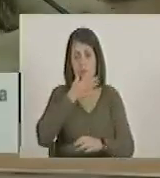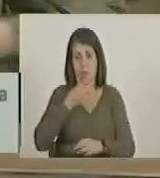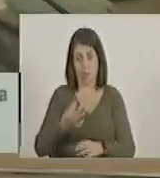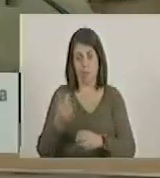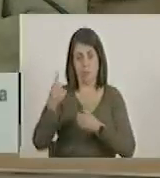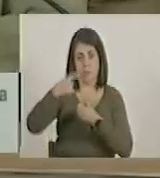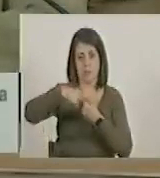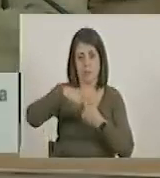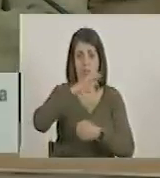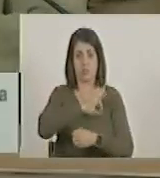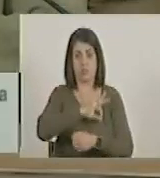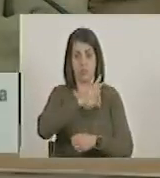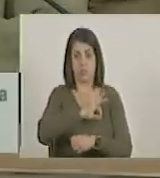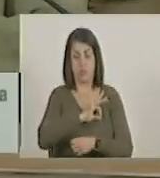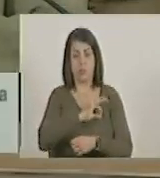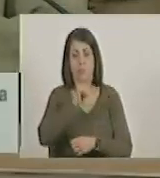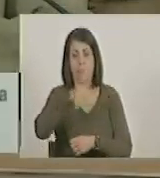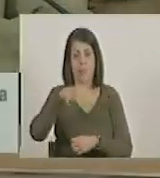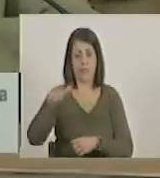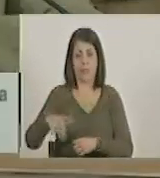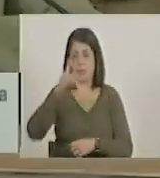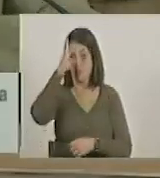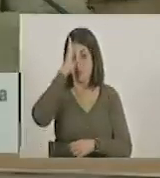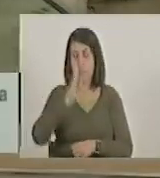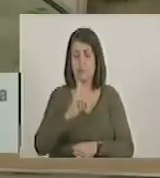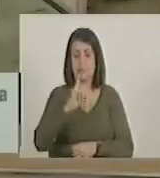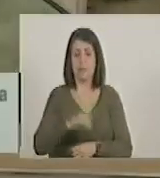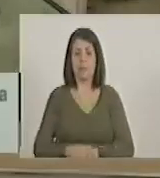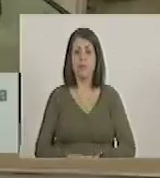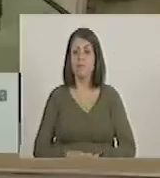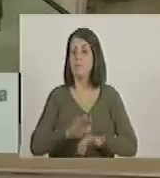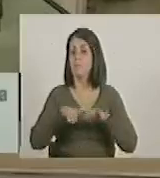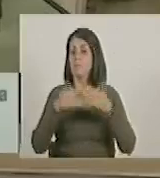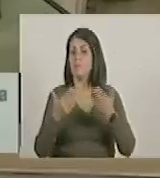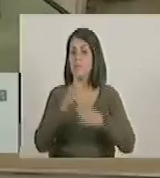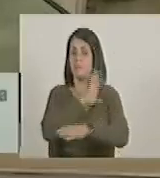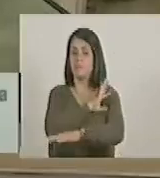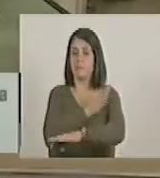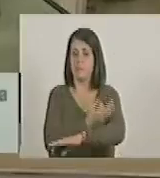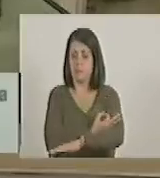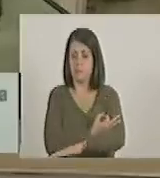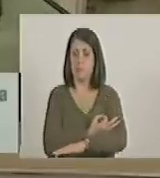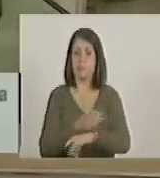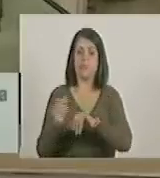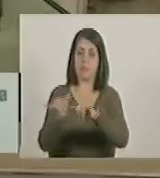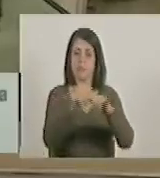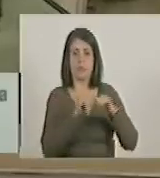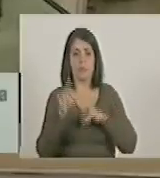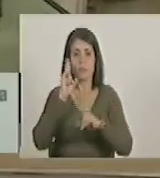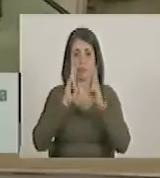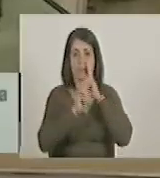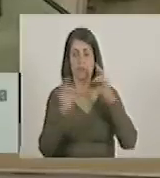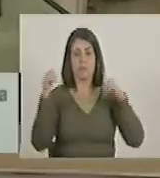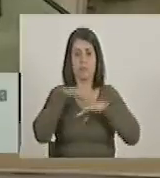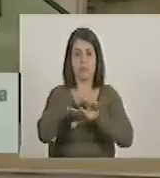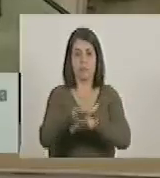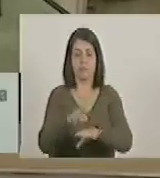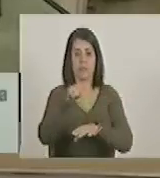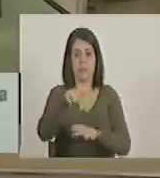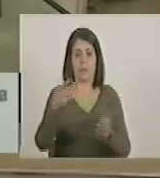la inclusión social de las personas con discapacidad para fortalecer así la visión integral